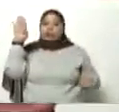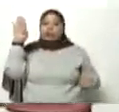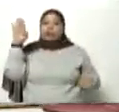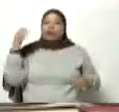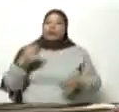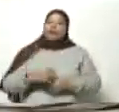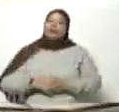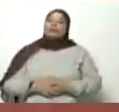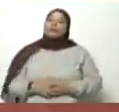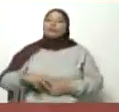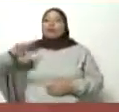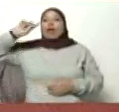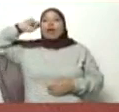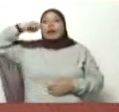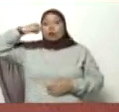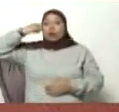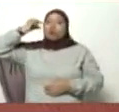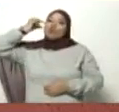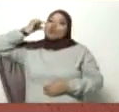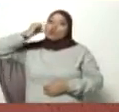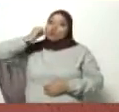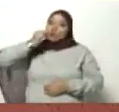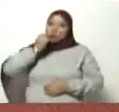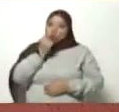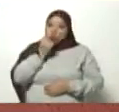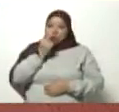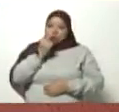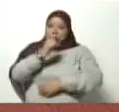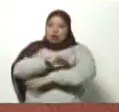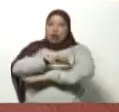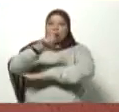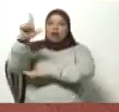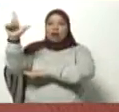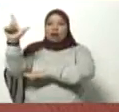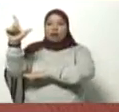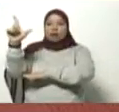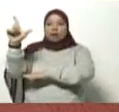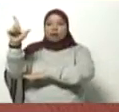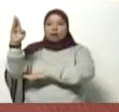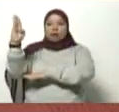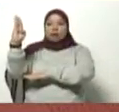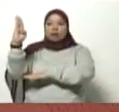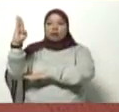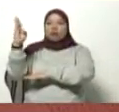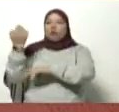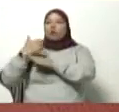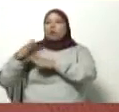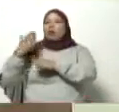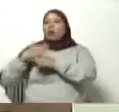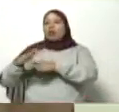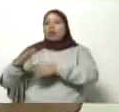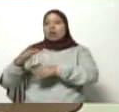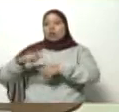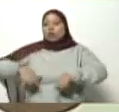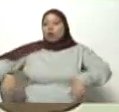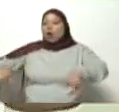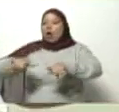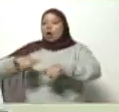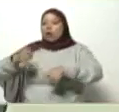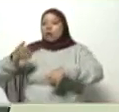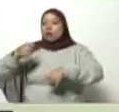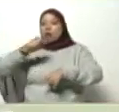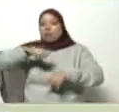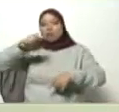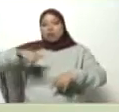En recuerdo Sucre, estado Sucre, Lara, en Lara, creo que llovió más fuerte que en cualquier otro lugar. Y en Lara la